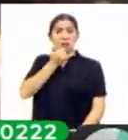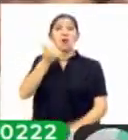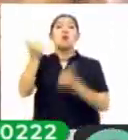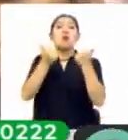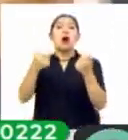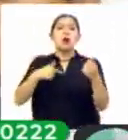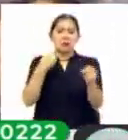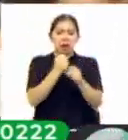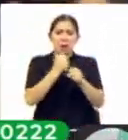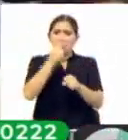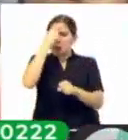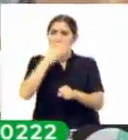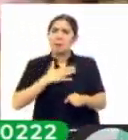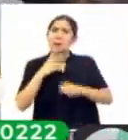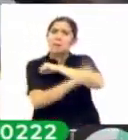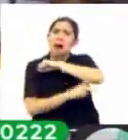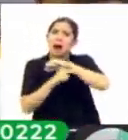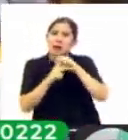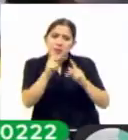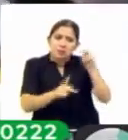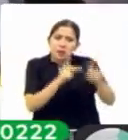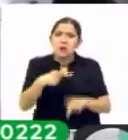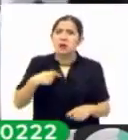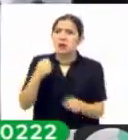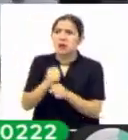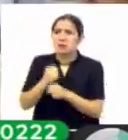quedé bien!